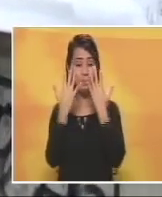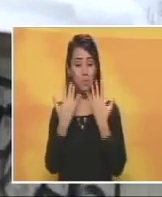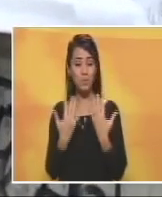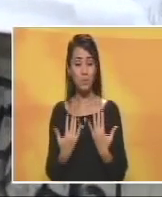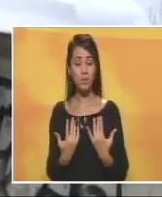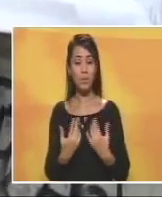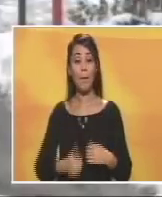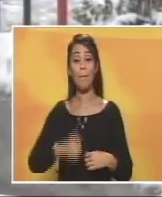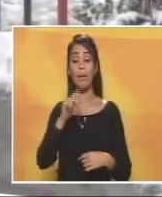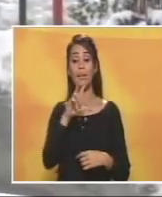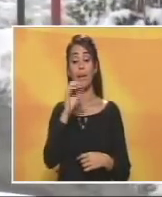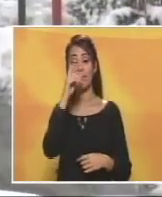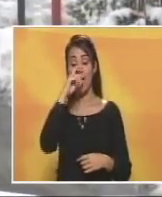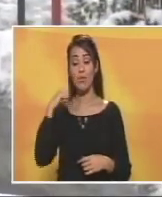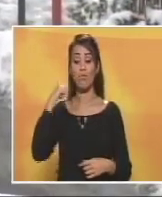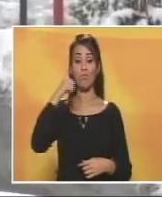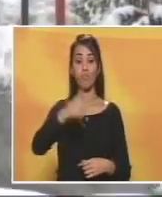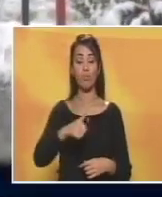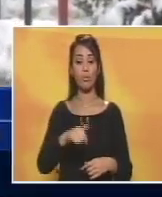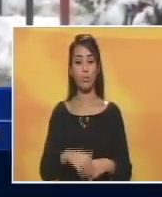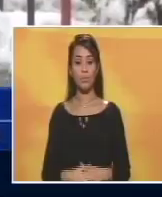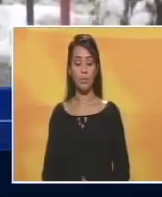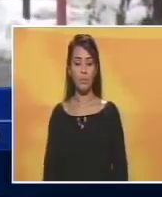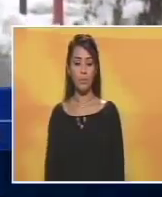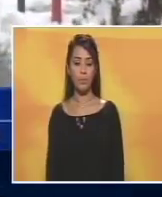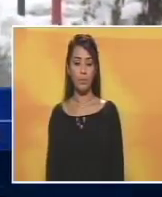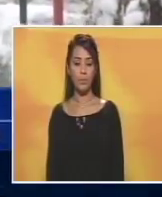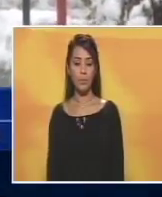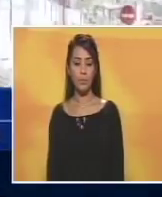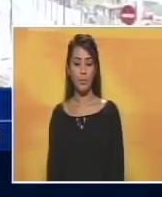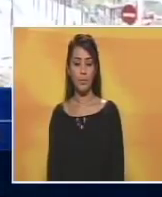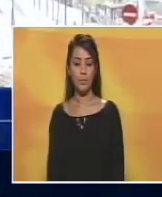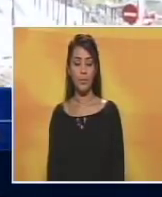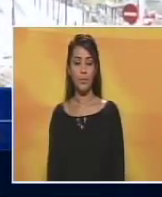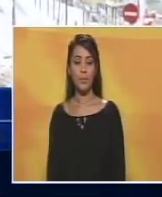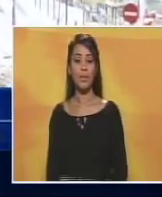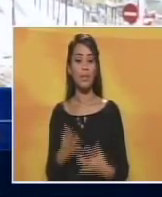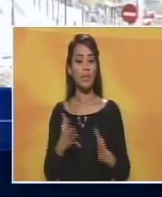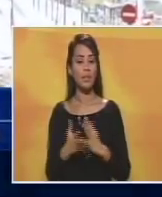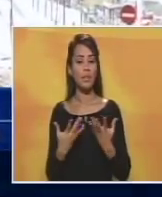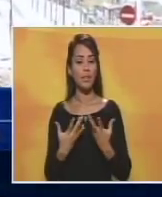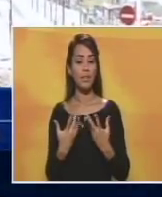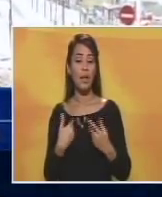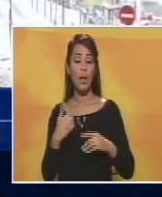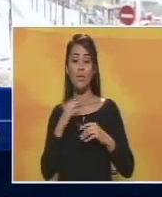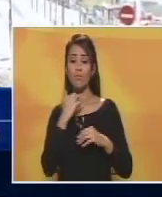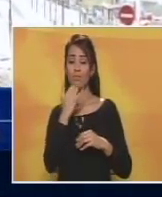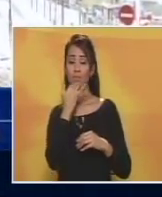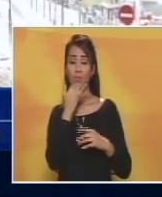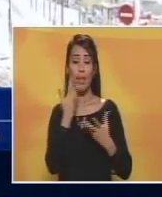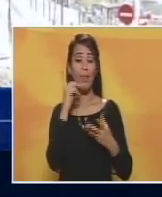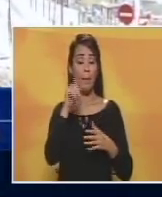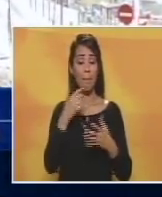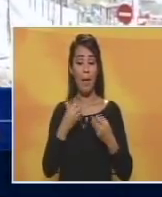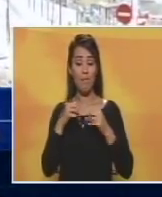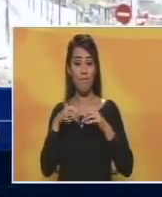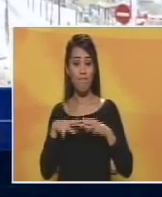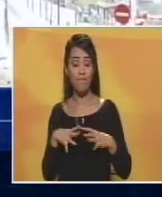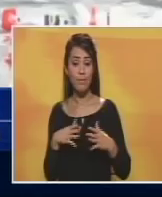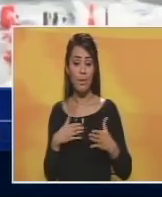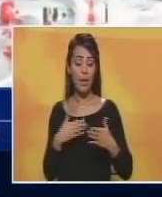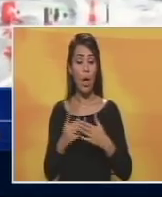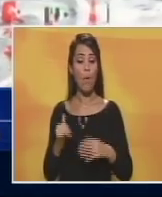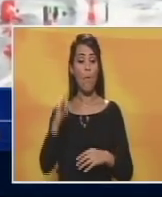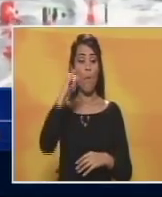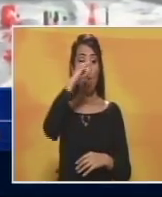mayor en 30 años en la capital. El evento climático provocó grandes atascos y retrasos en los vuelos al tiempo